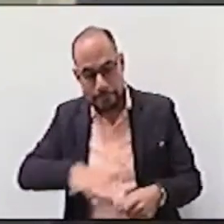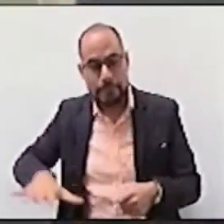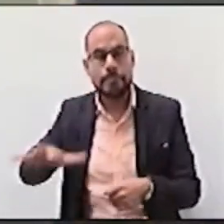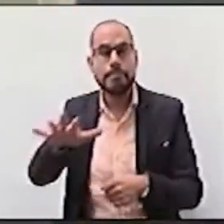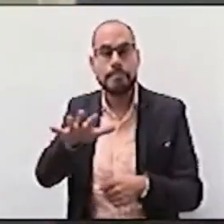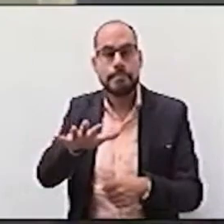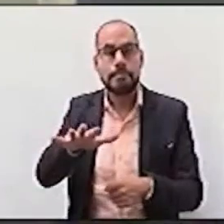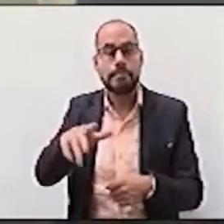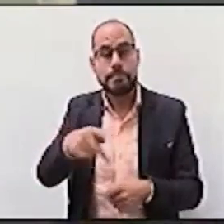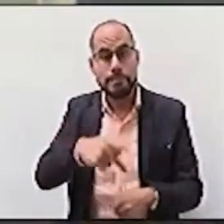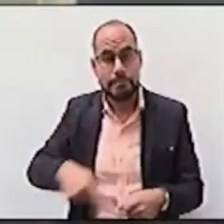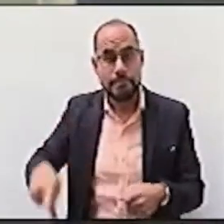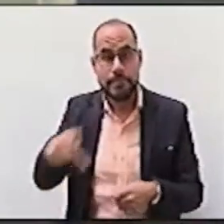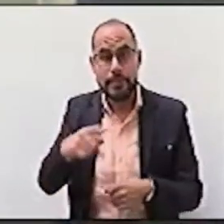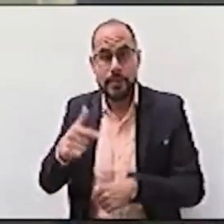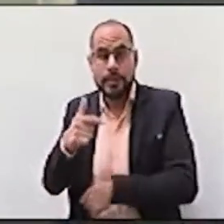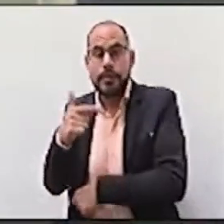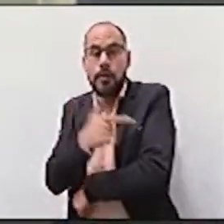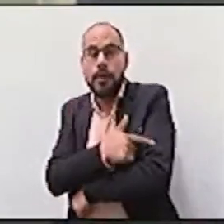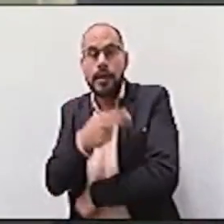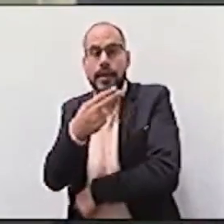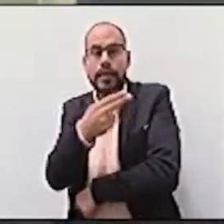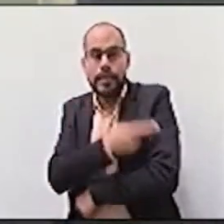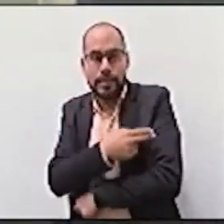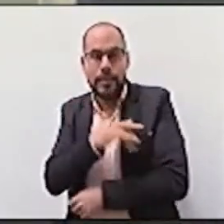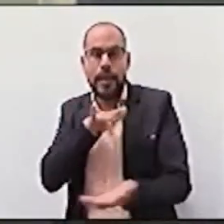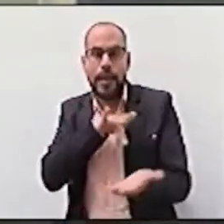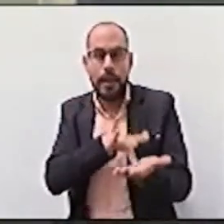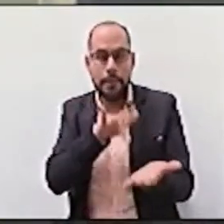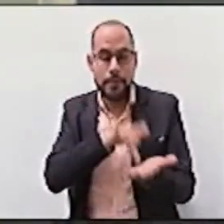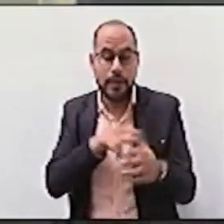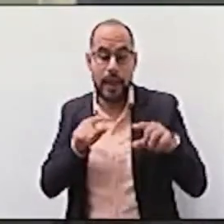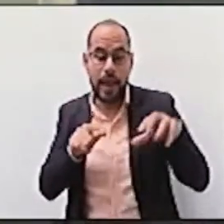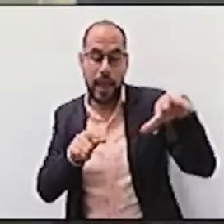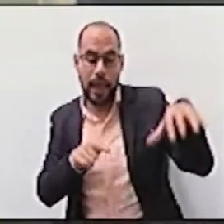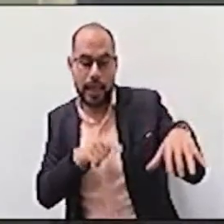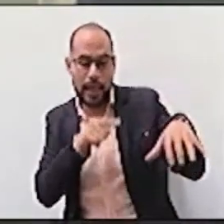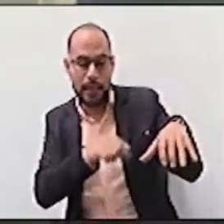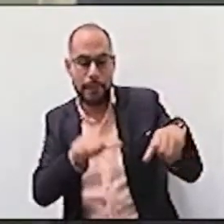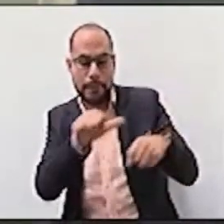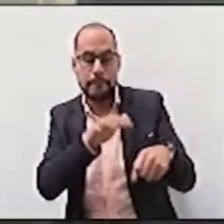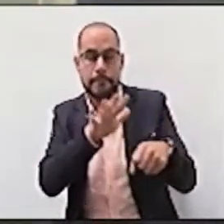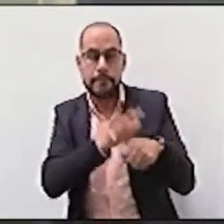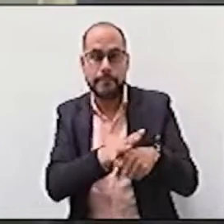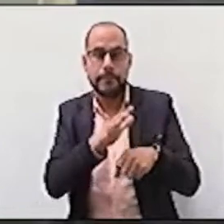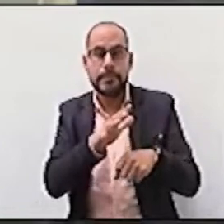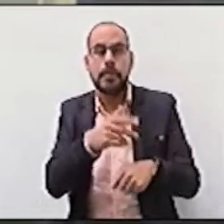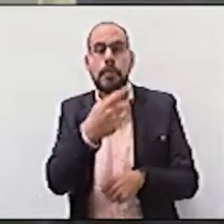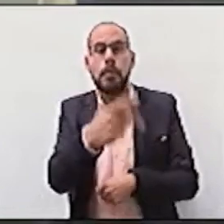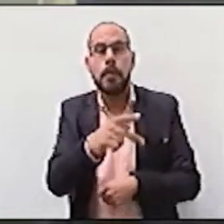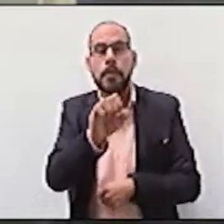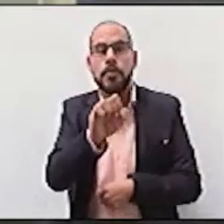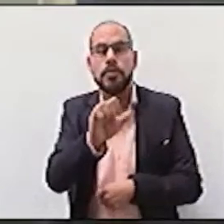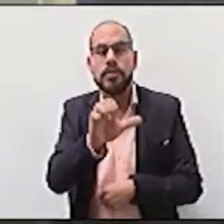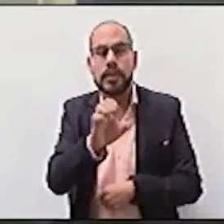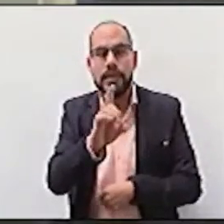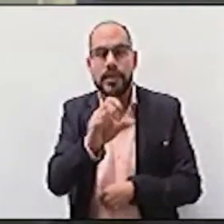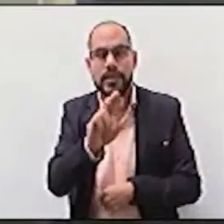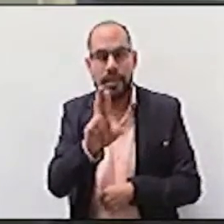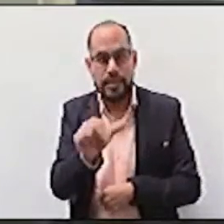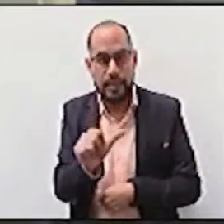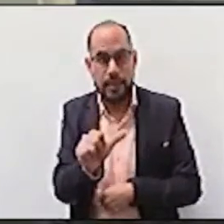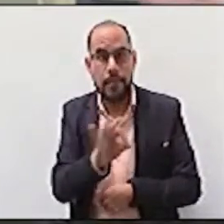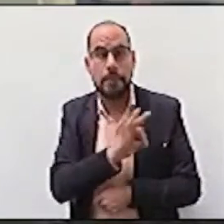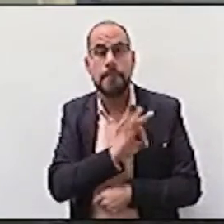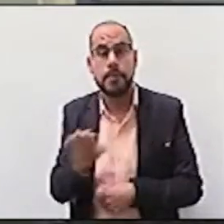integran a la Guardia Nacional como parte, como un ente administrativo de la Secretaría de la Defensa Nacional, pues ya